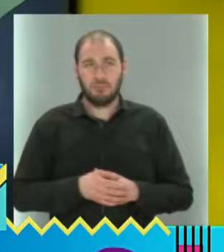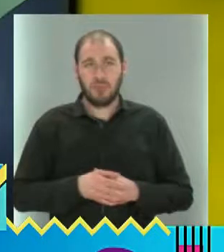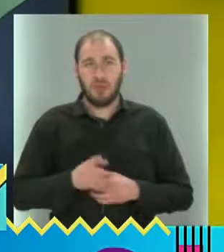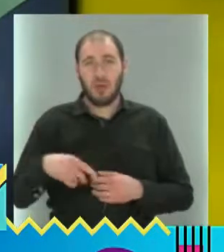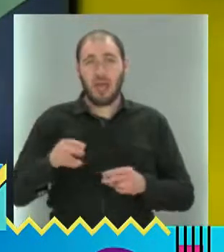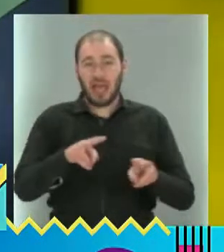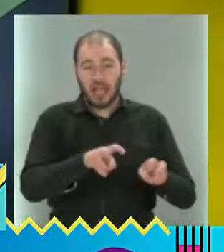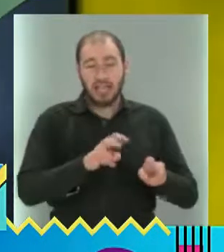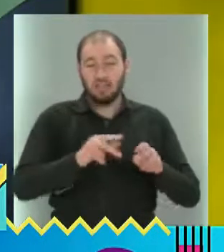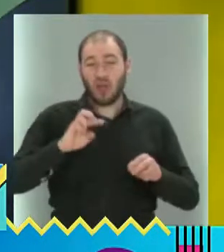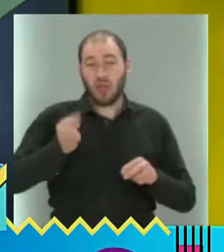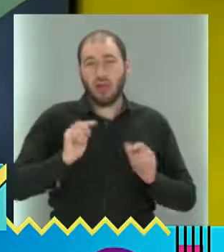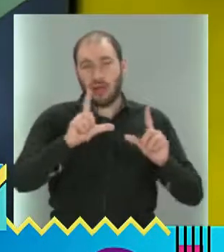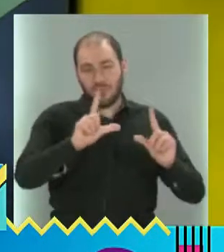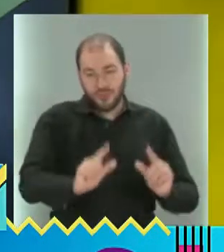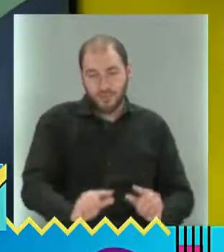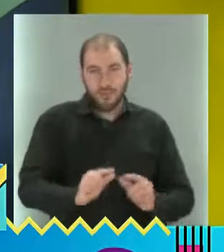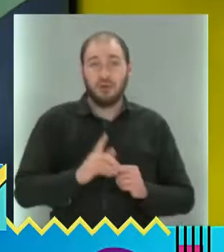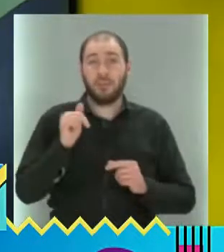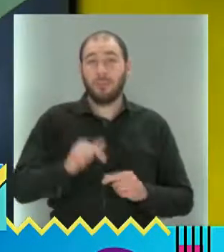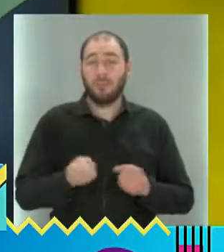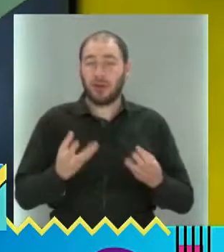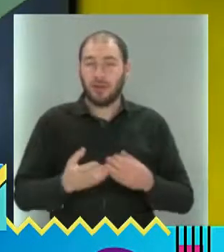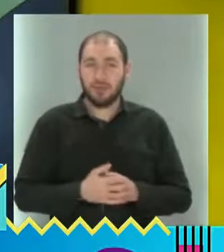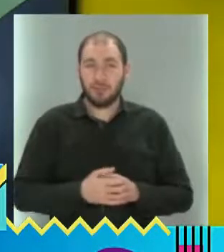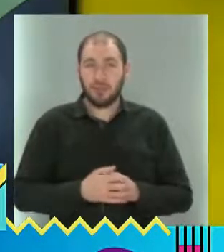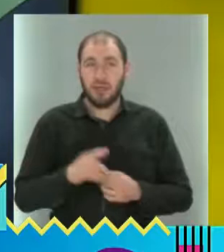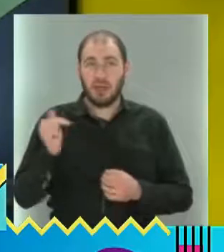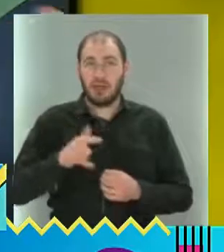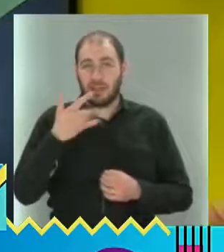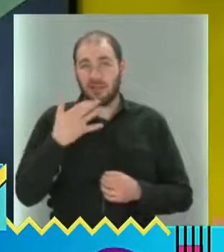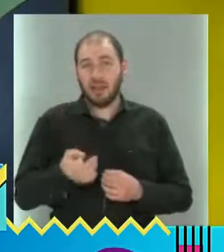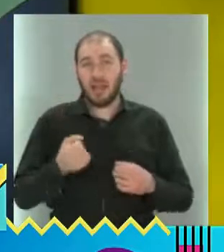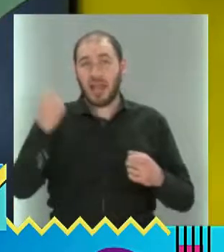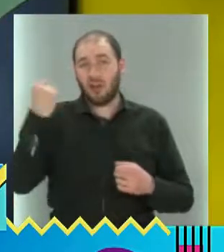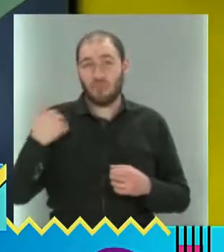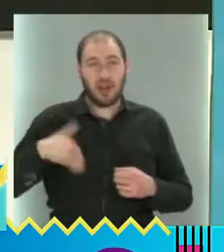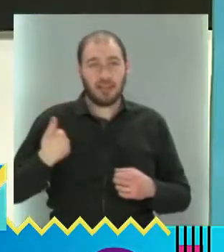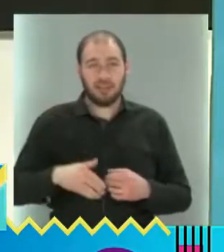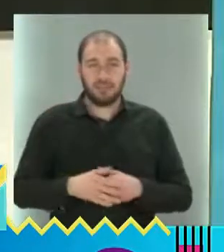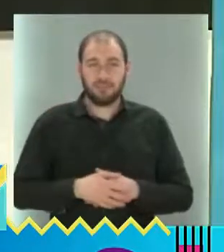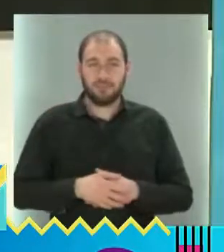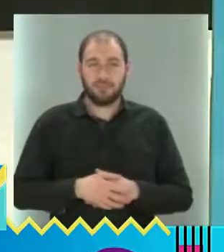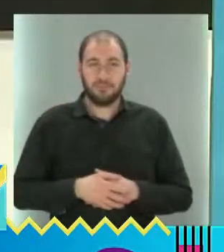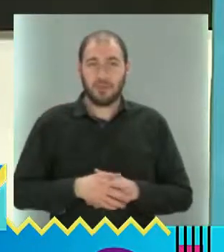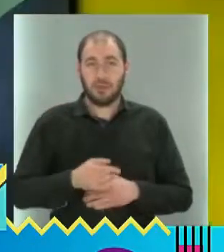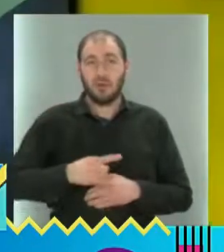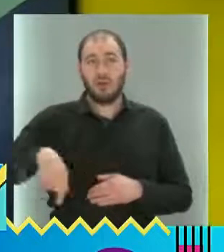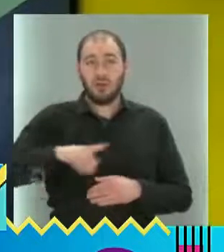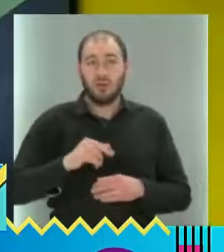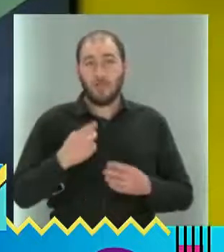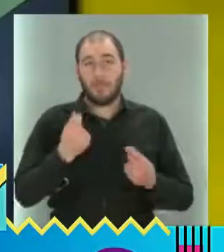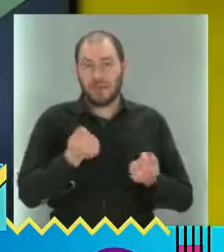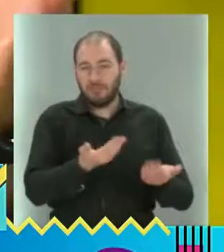Nuestros ingresos en dólares han caído, pero eso es producto también de la real situación de la economía argentina. O sea, nosotros en nuestro